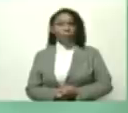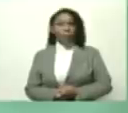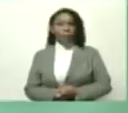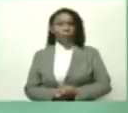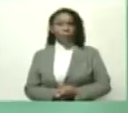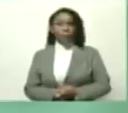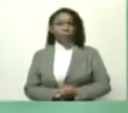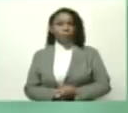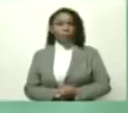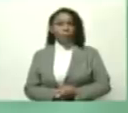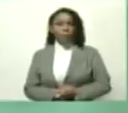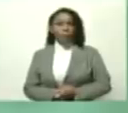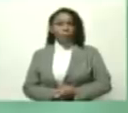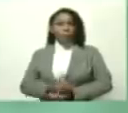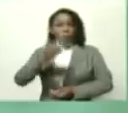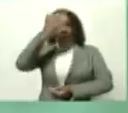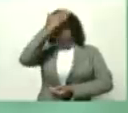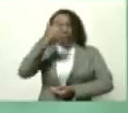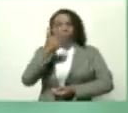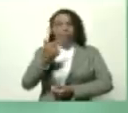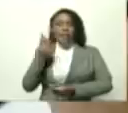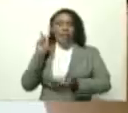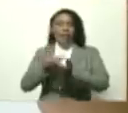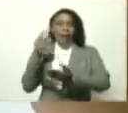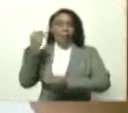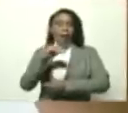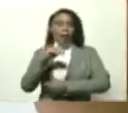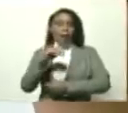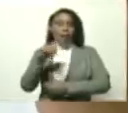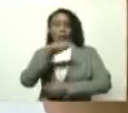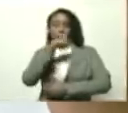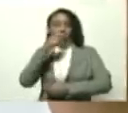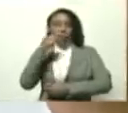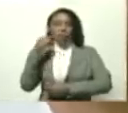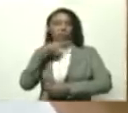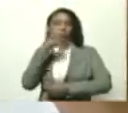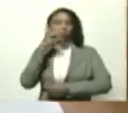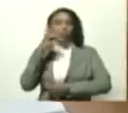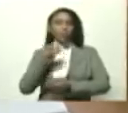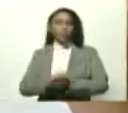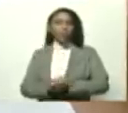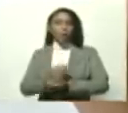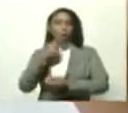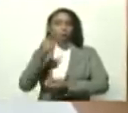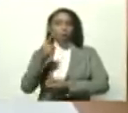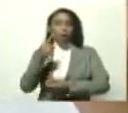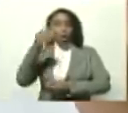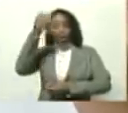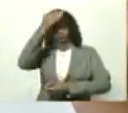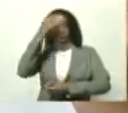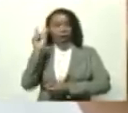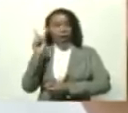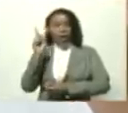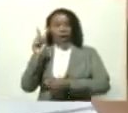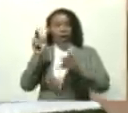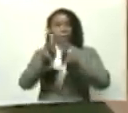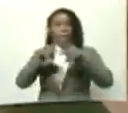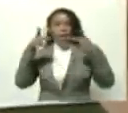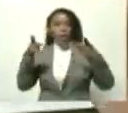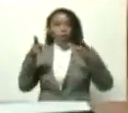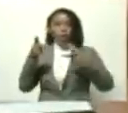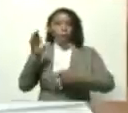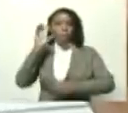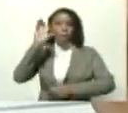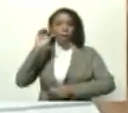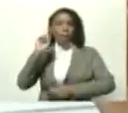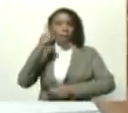Trump dice que llegan más drogas de Colombia desde que Iván Duque es presidente. Eso lo dijo Donald Trump. Este es el diario El País del